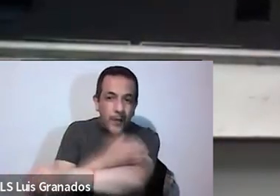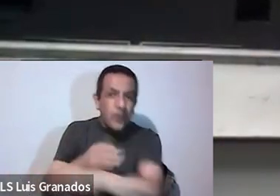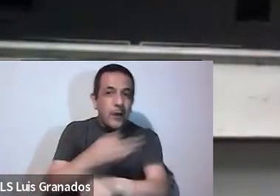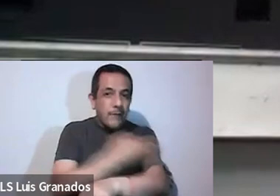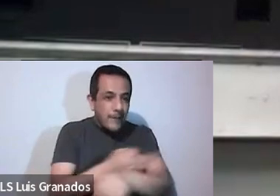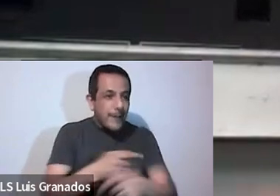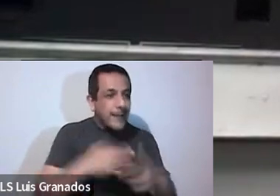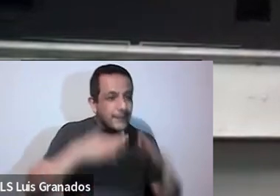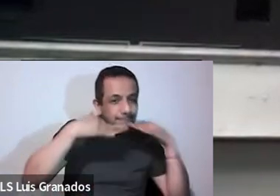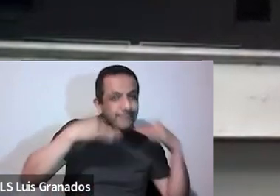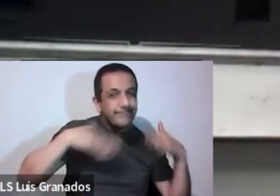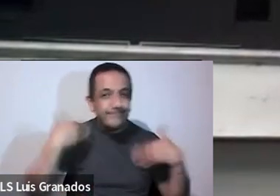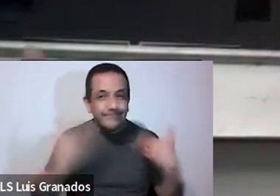amigos?